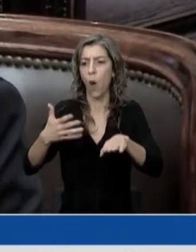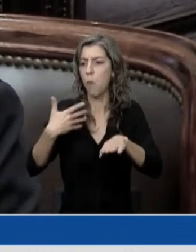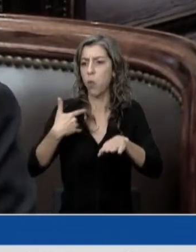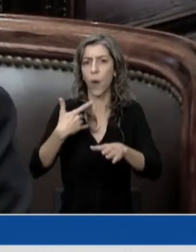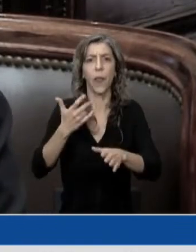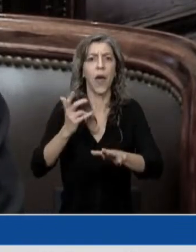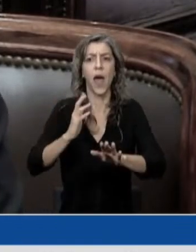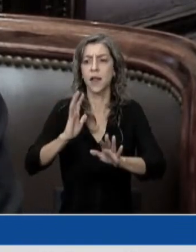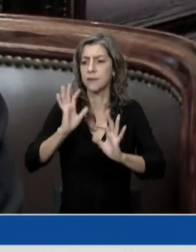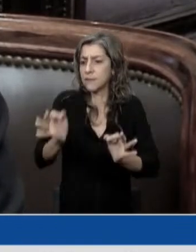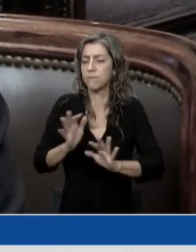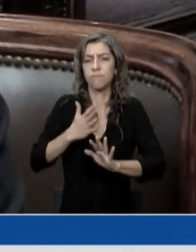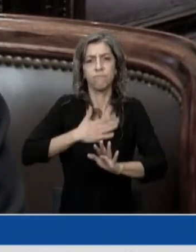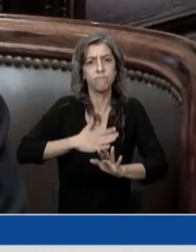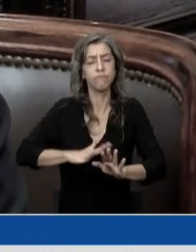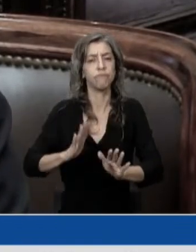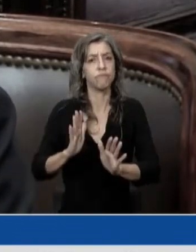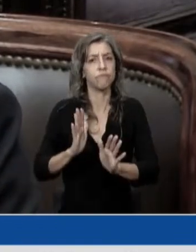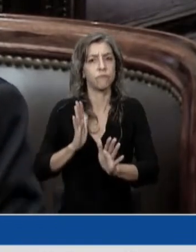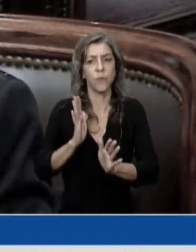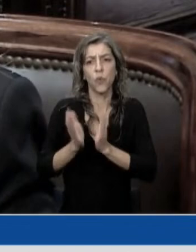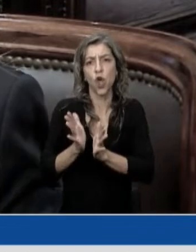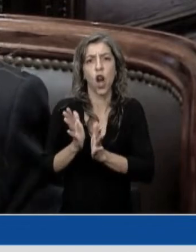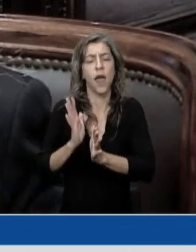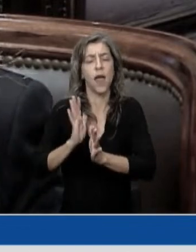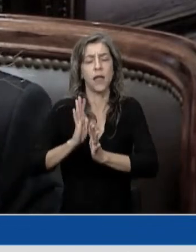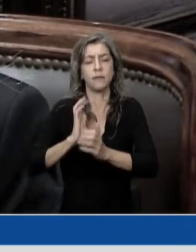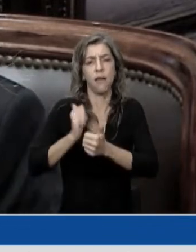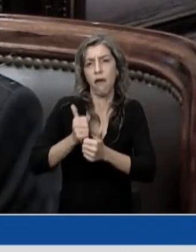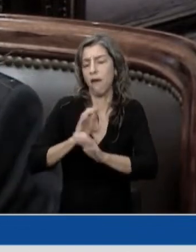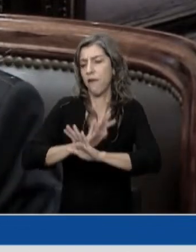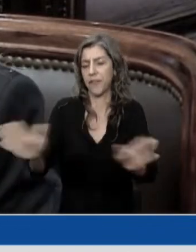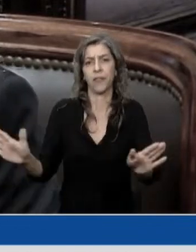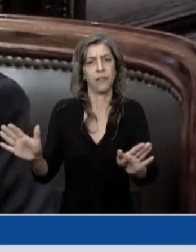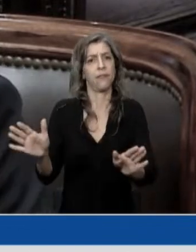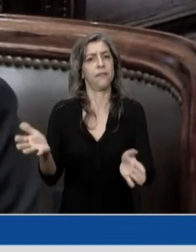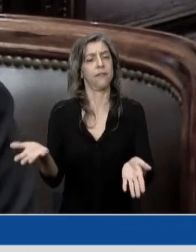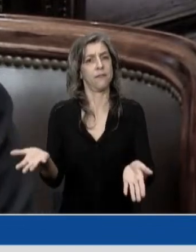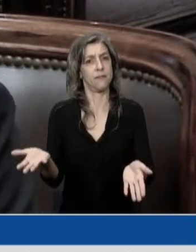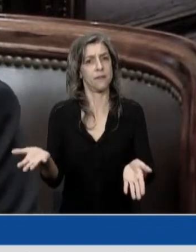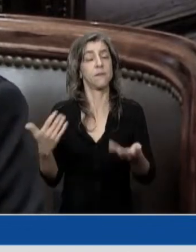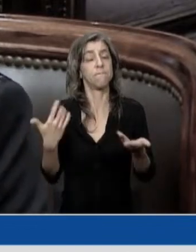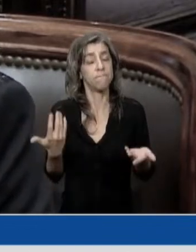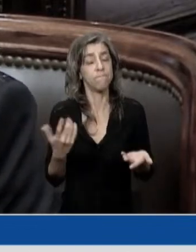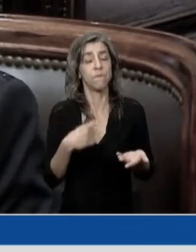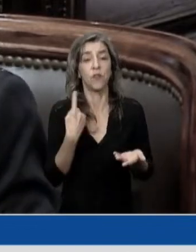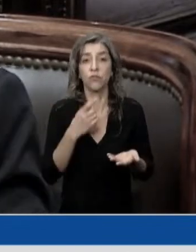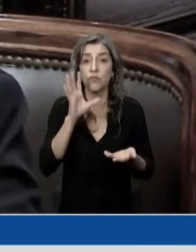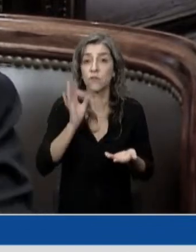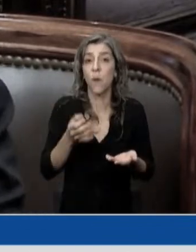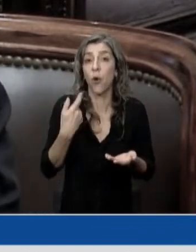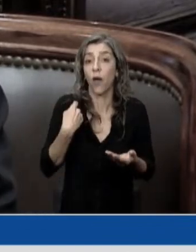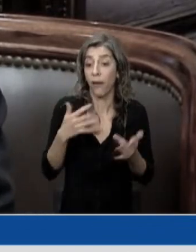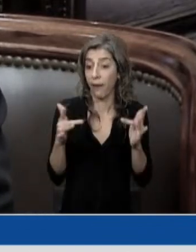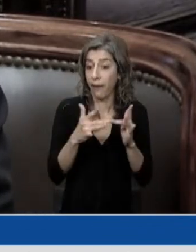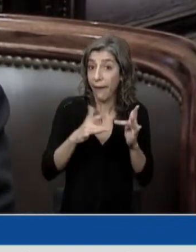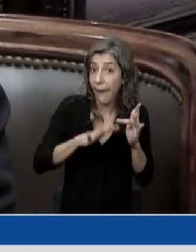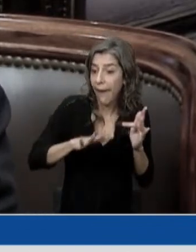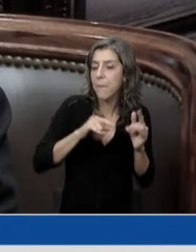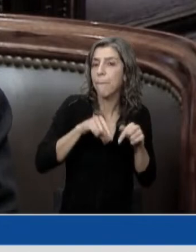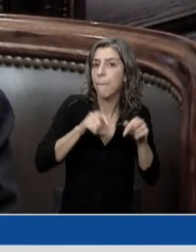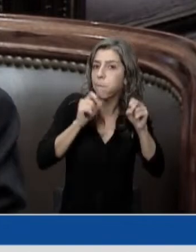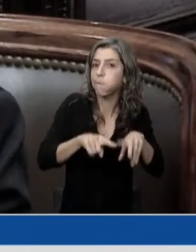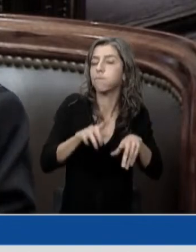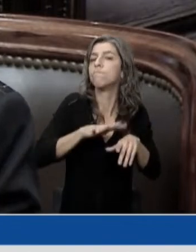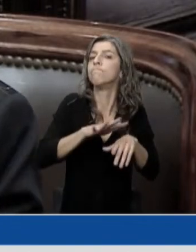Claramente, la posibilidad de reconocer ese espacio nos lleva a la necesidad de que esta norma